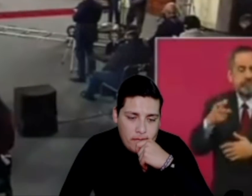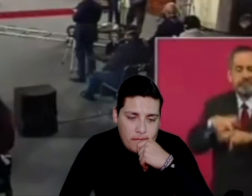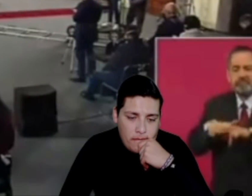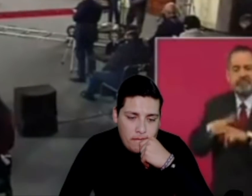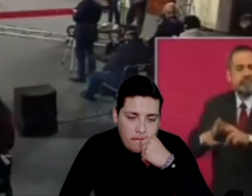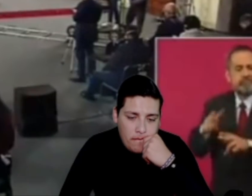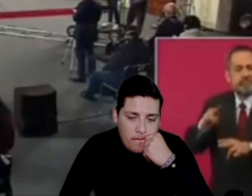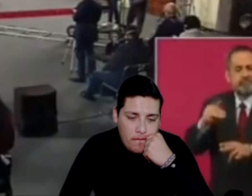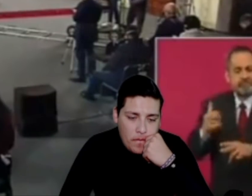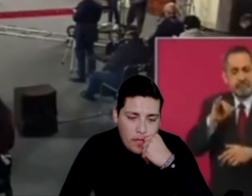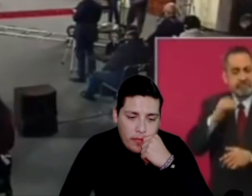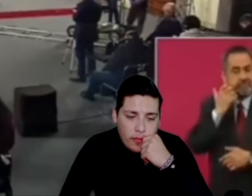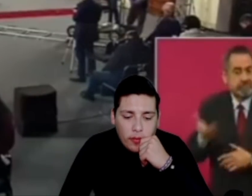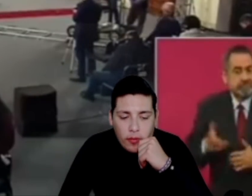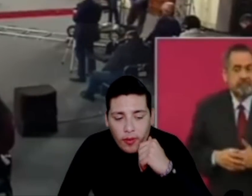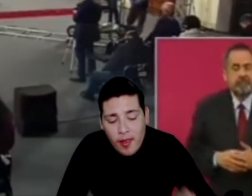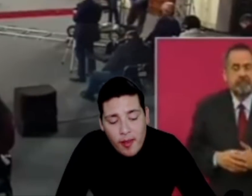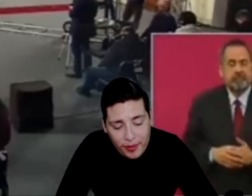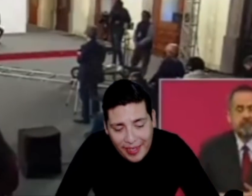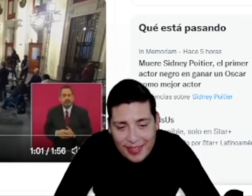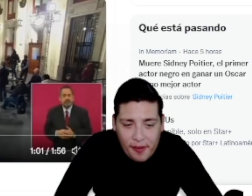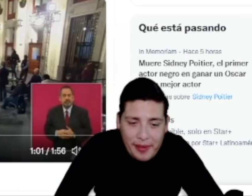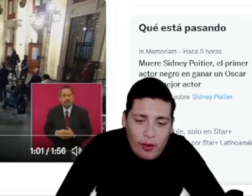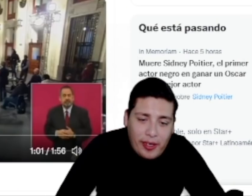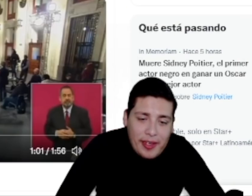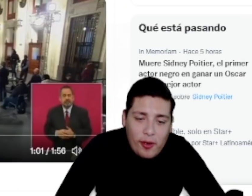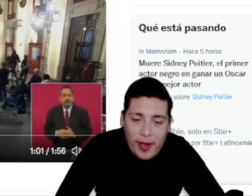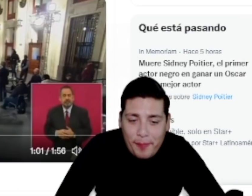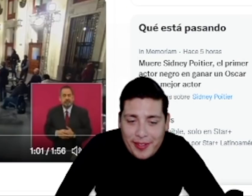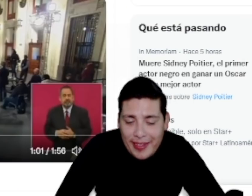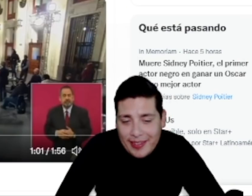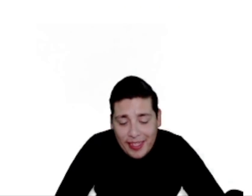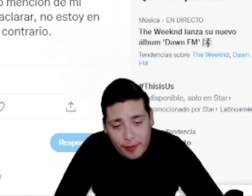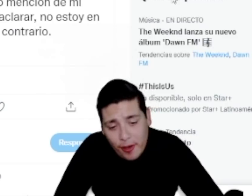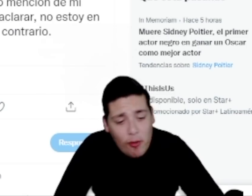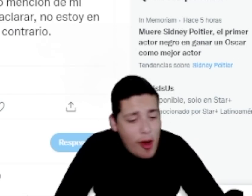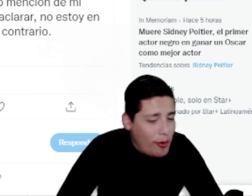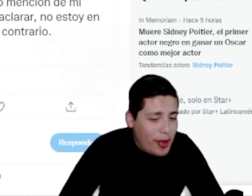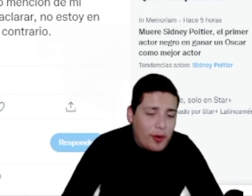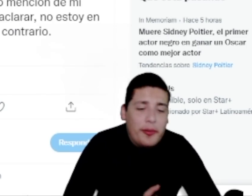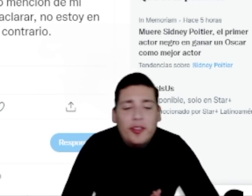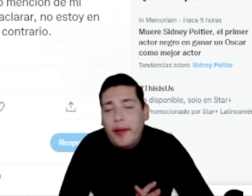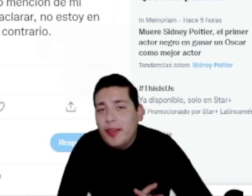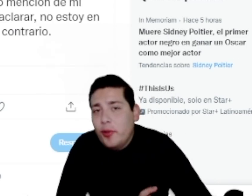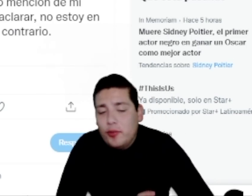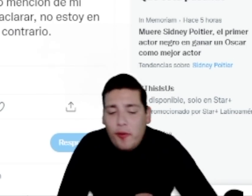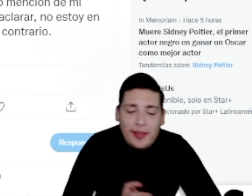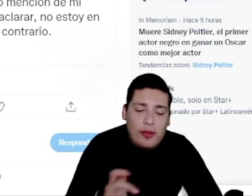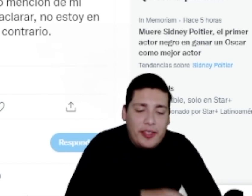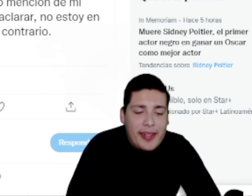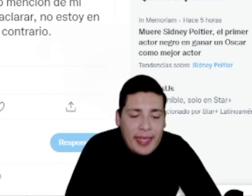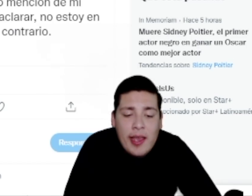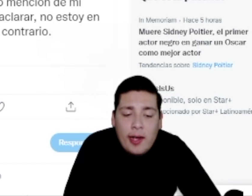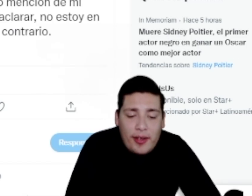Yo recuerdo, fíjense, hace como... Pues ahí está, familia, lo que dijo el presidente Andrés Manuel. Luego Roberto Palazuelos